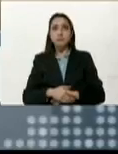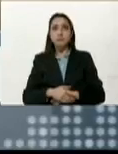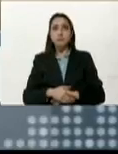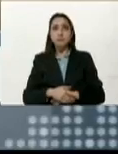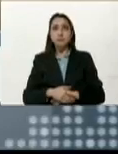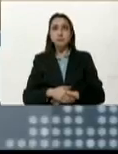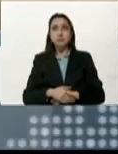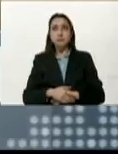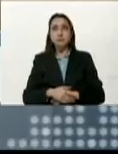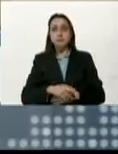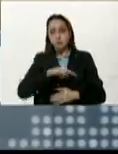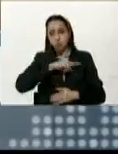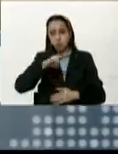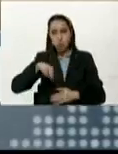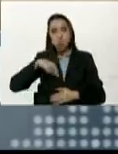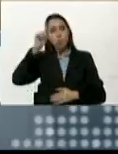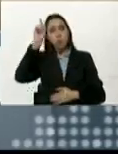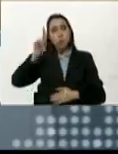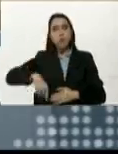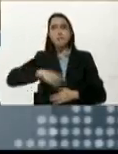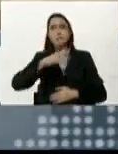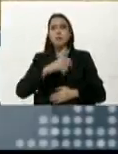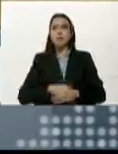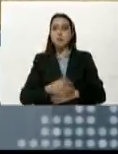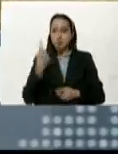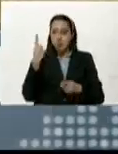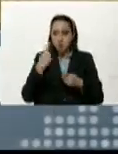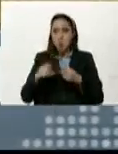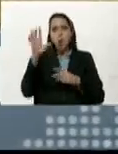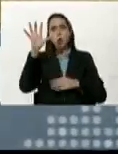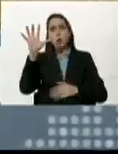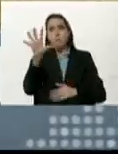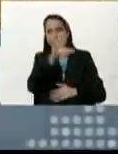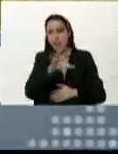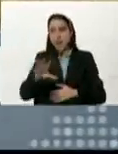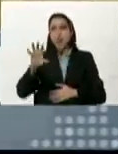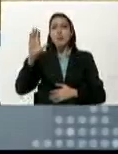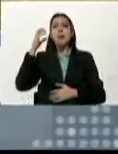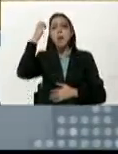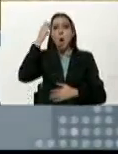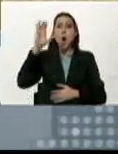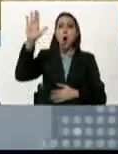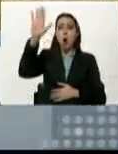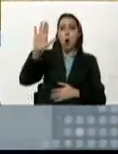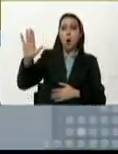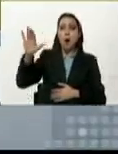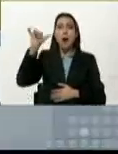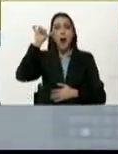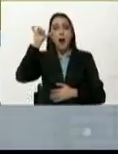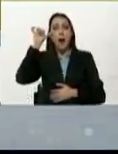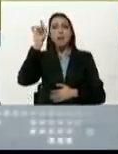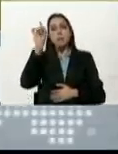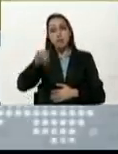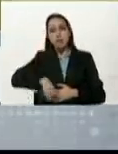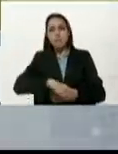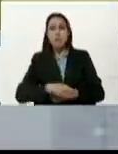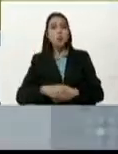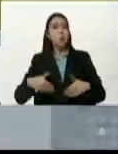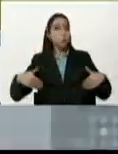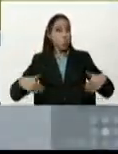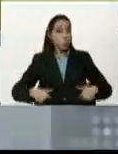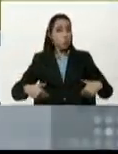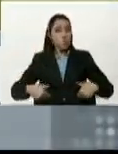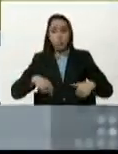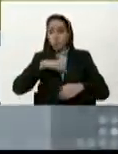los traíamos también de algunos países de europa y de asia era un esfuerzo que